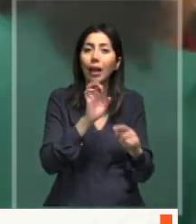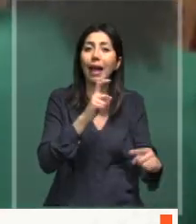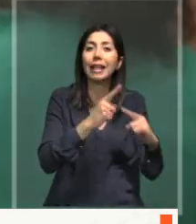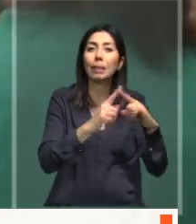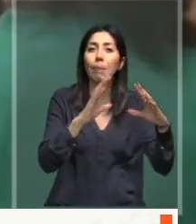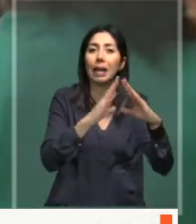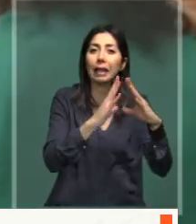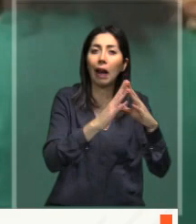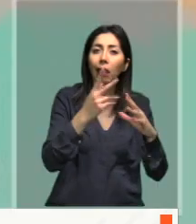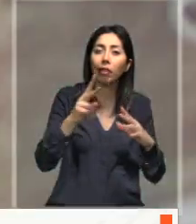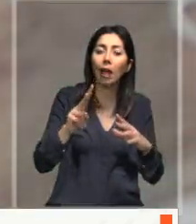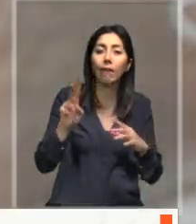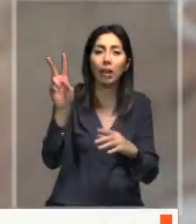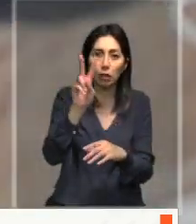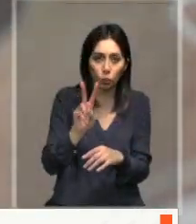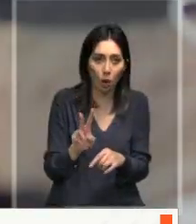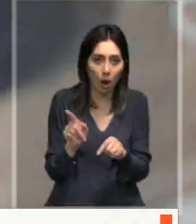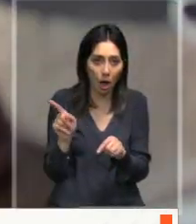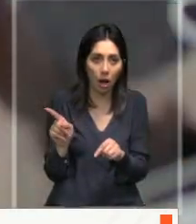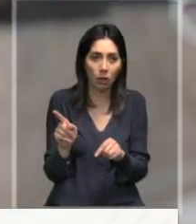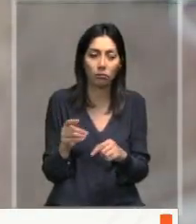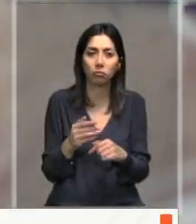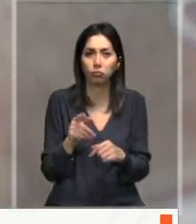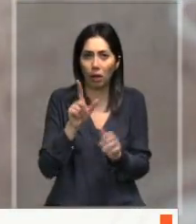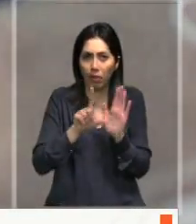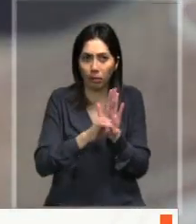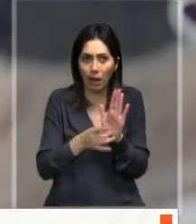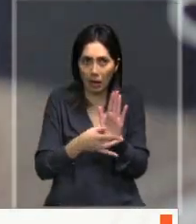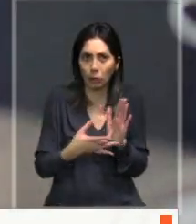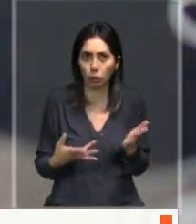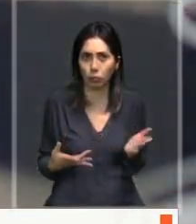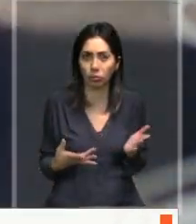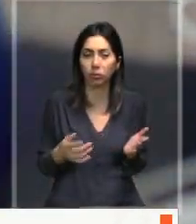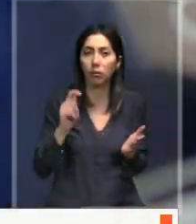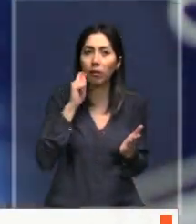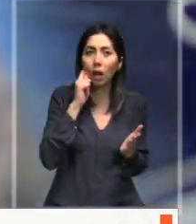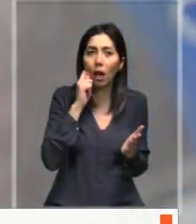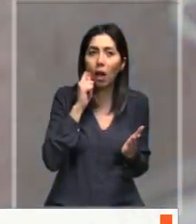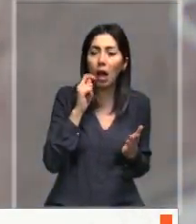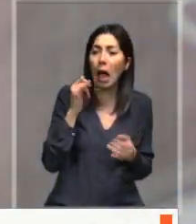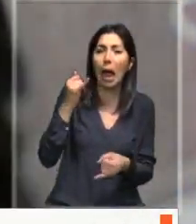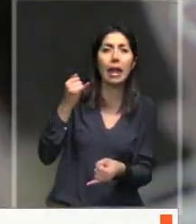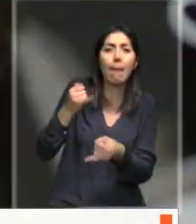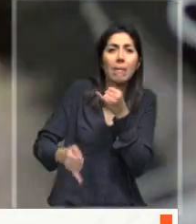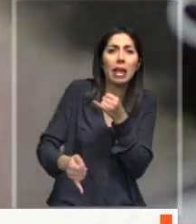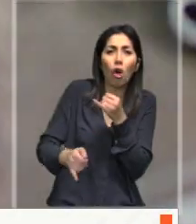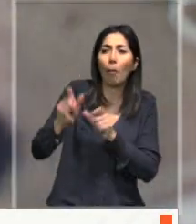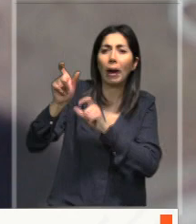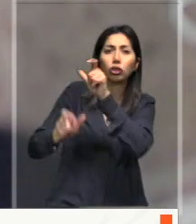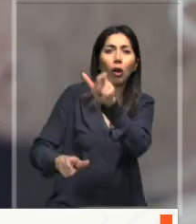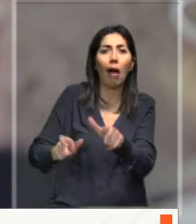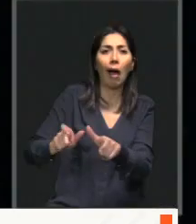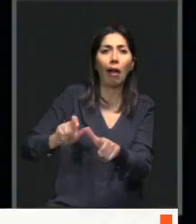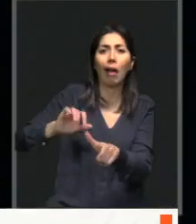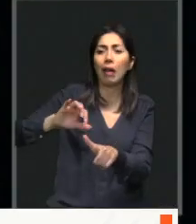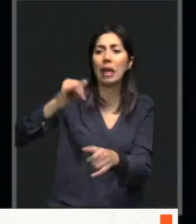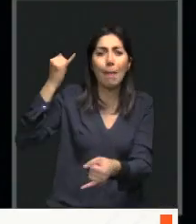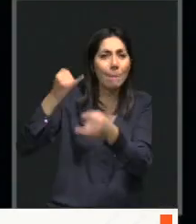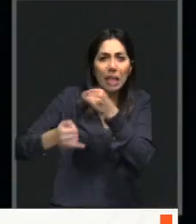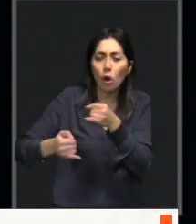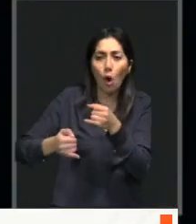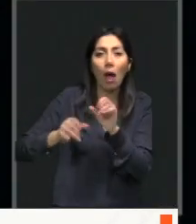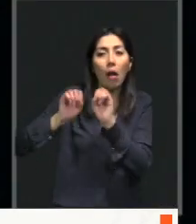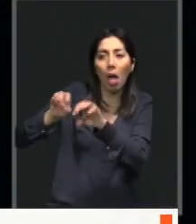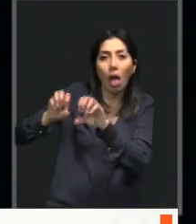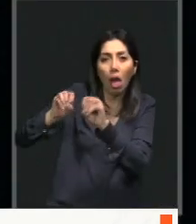venezolanos, según donde se cometían delitos. Definitivamente están entrenando al enemigo, digamos, al enemigo, pues el enemigo de las policías, el enemigo de las personas. Ese manejo